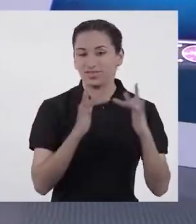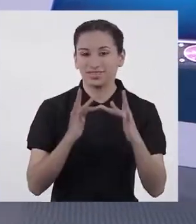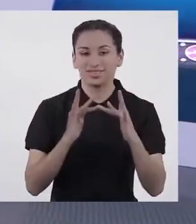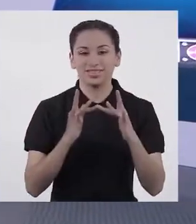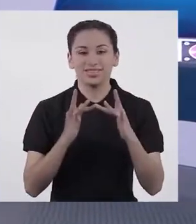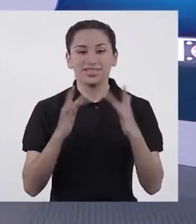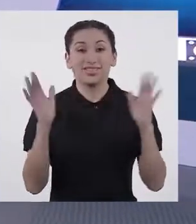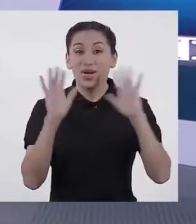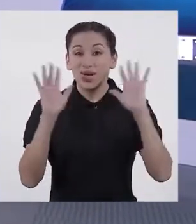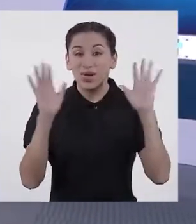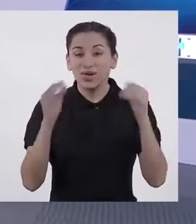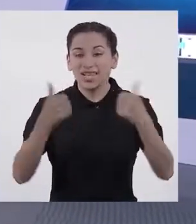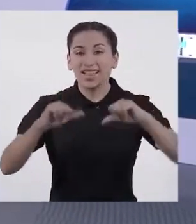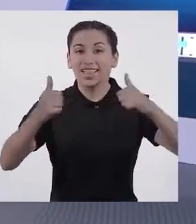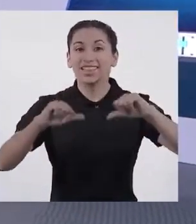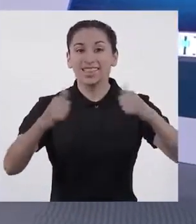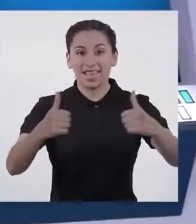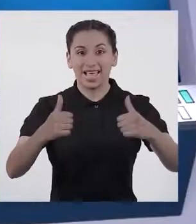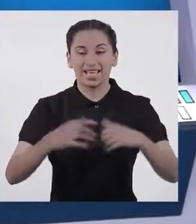han estado!